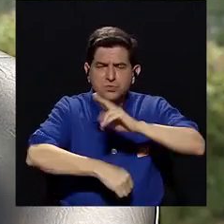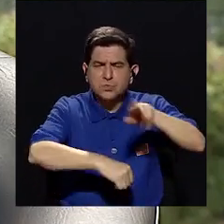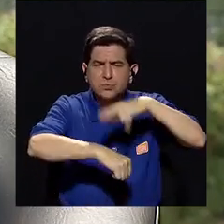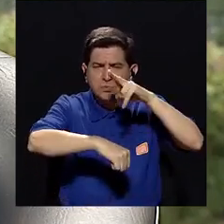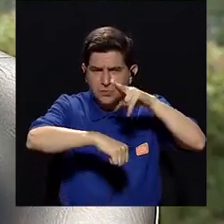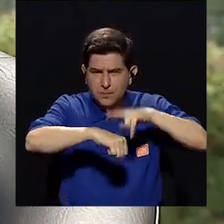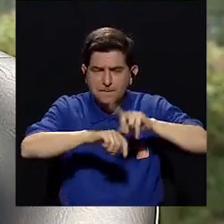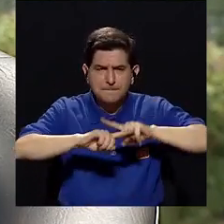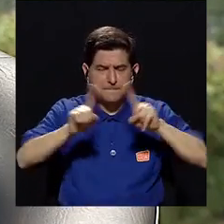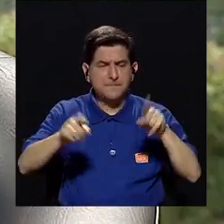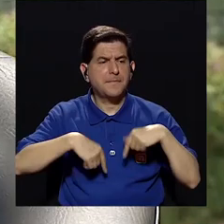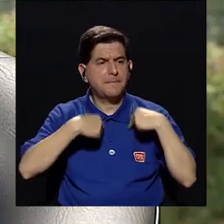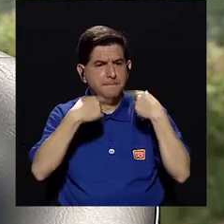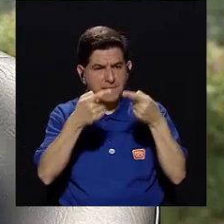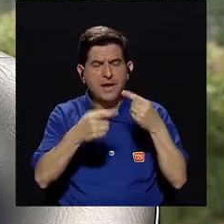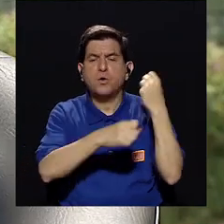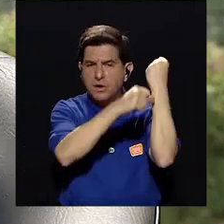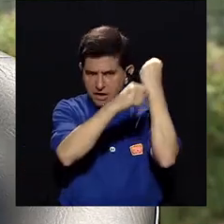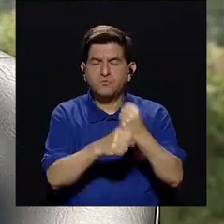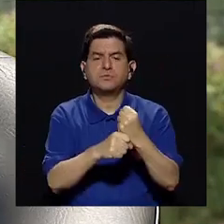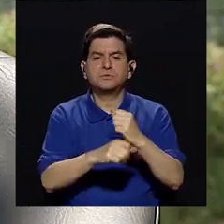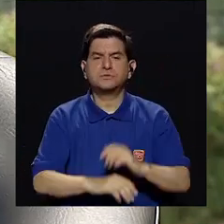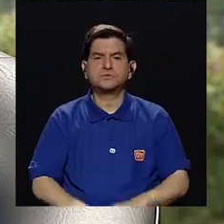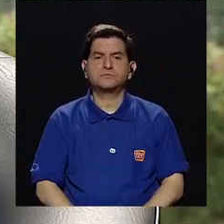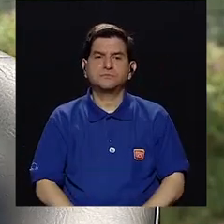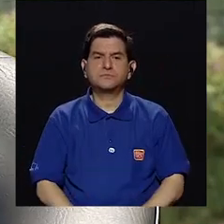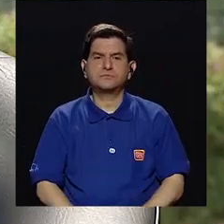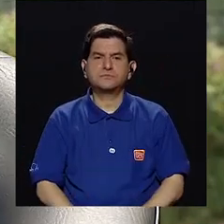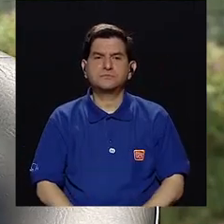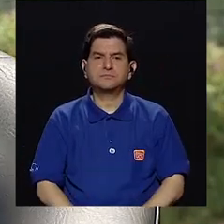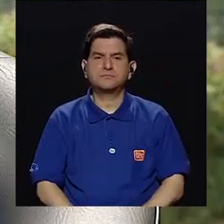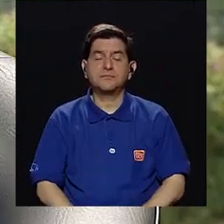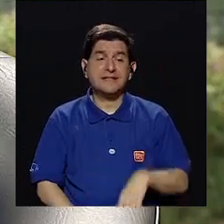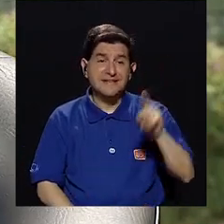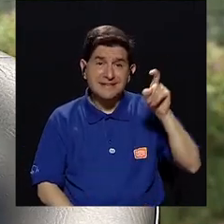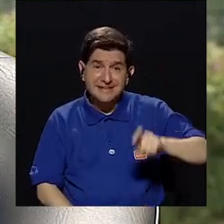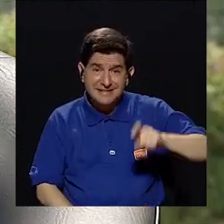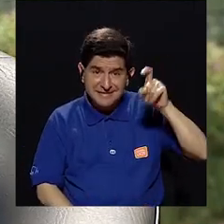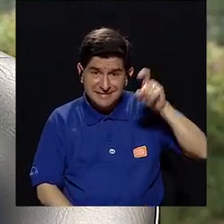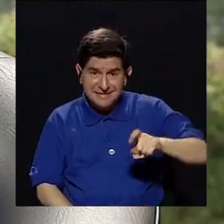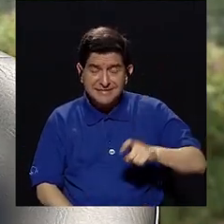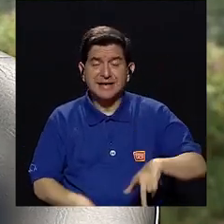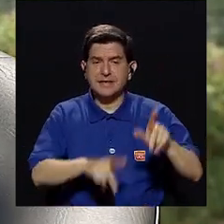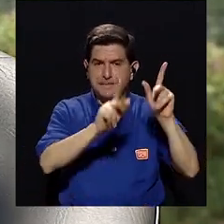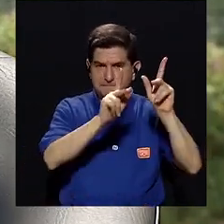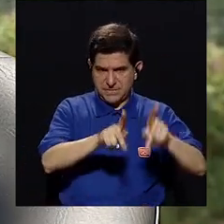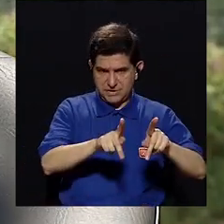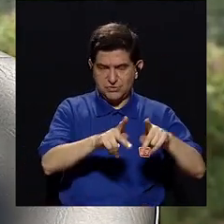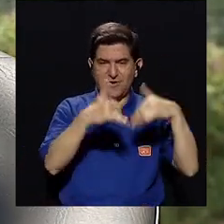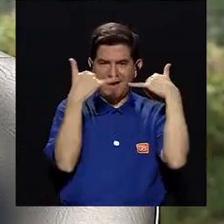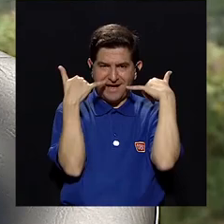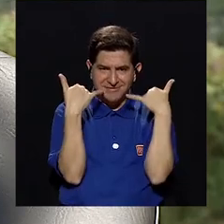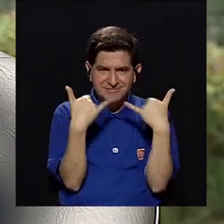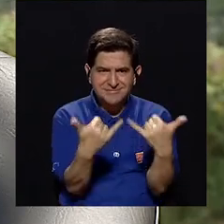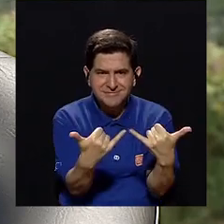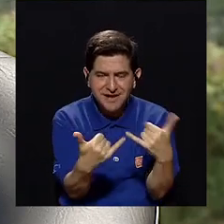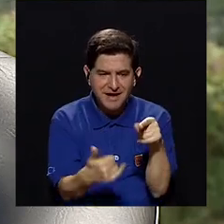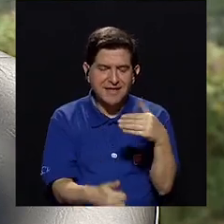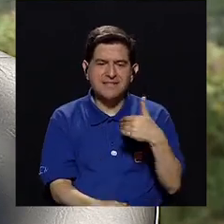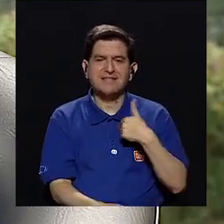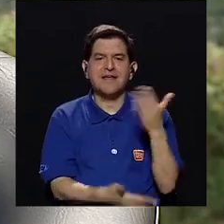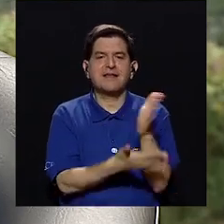pero siempre acuden a nuestra fundación porque lo que requiere es una persona que ya